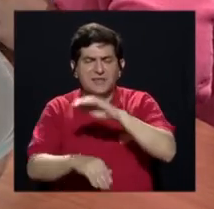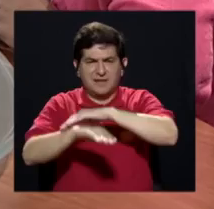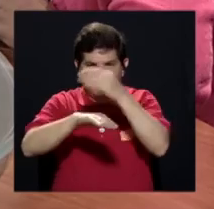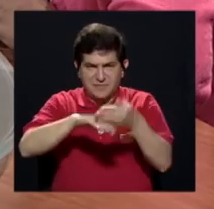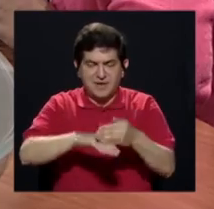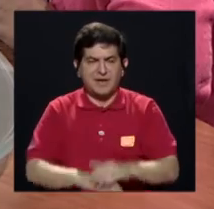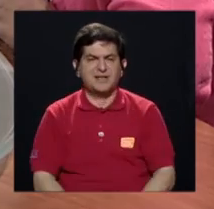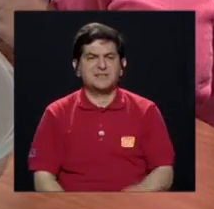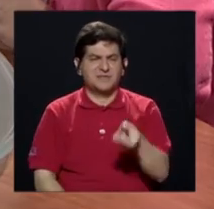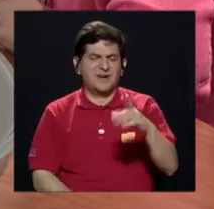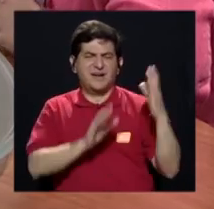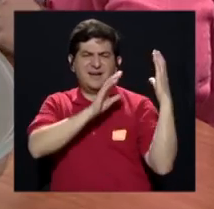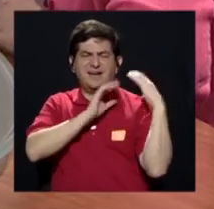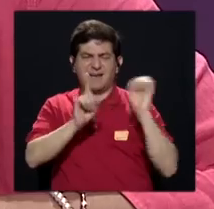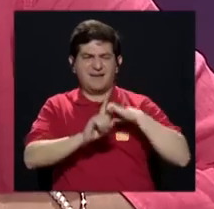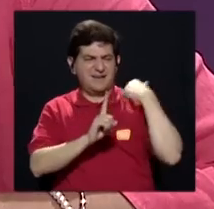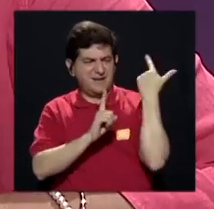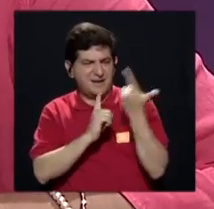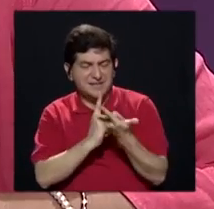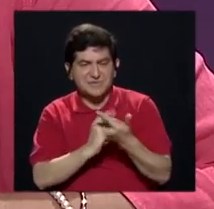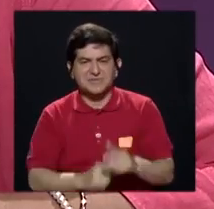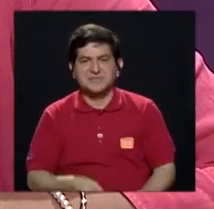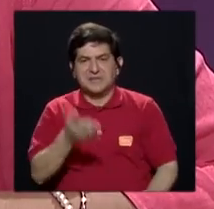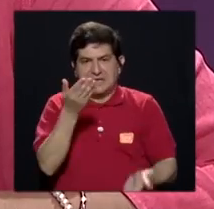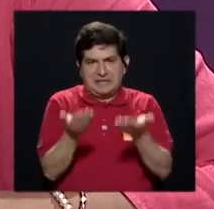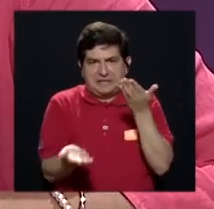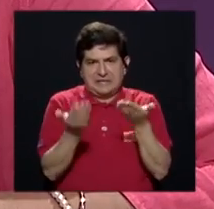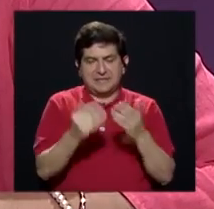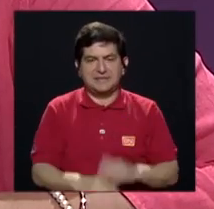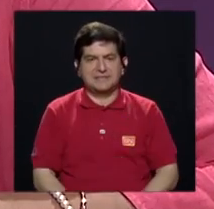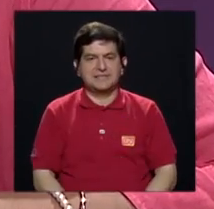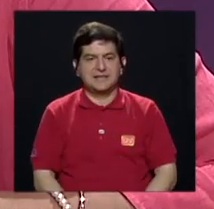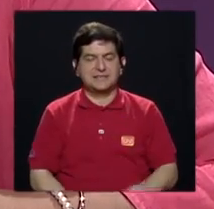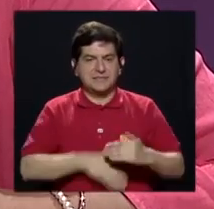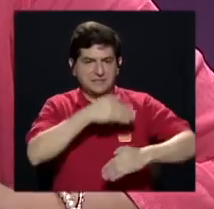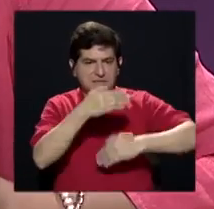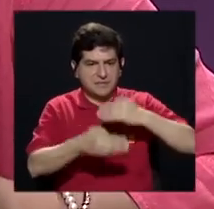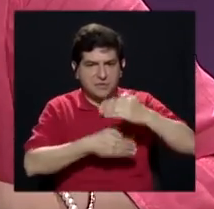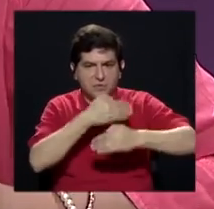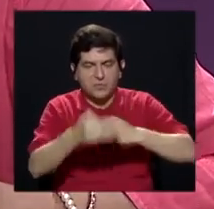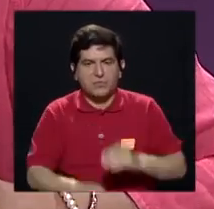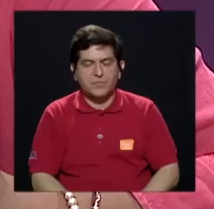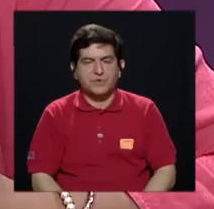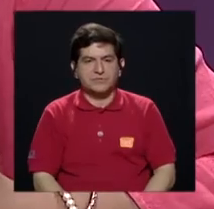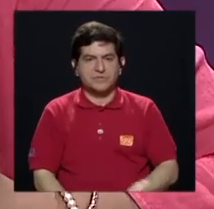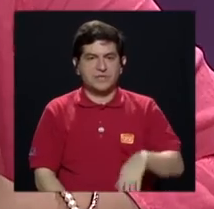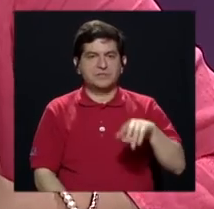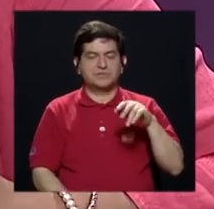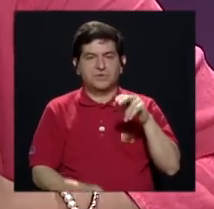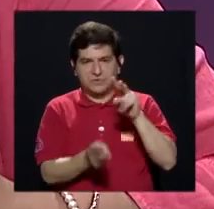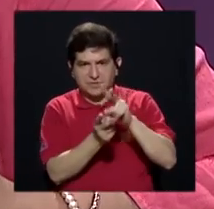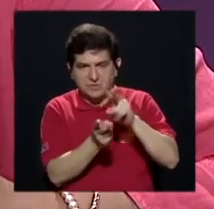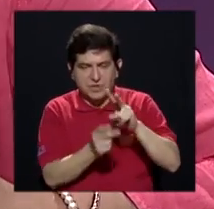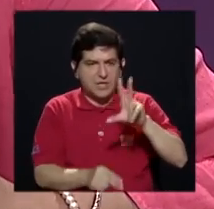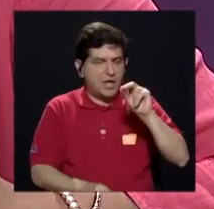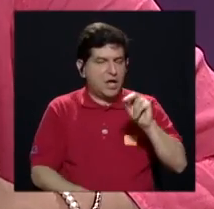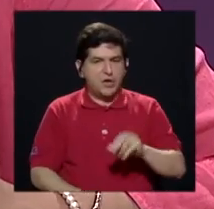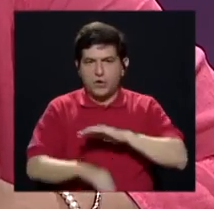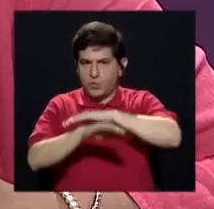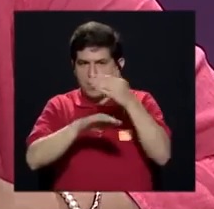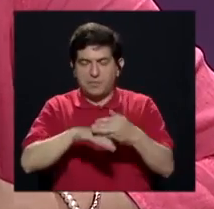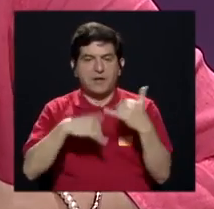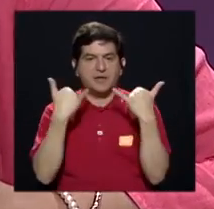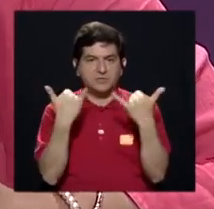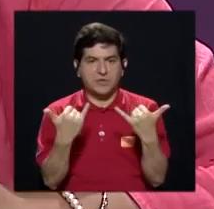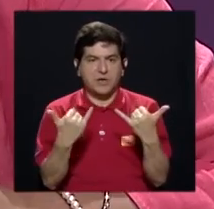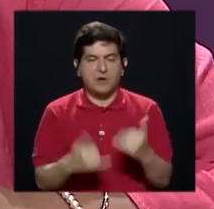que tiene el hecho no solo de vivir una sexualidad no embarazada ahora embarazada representa